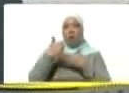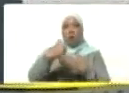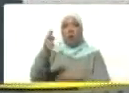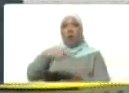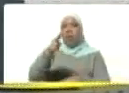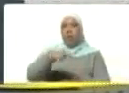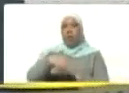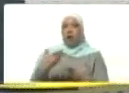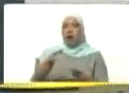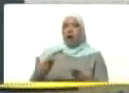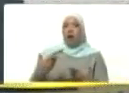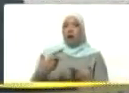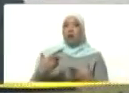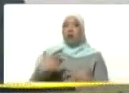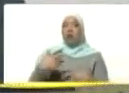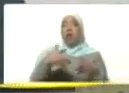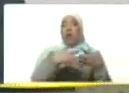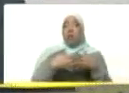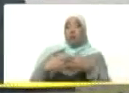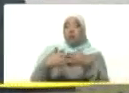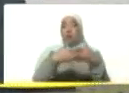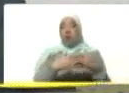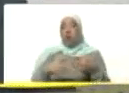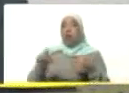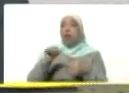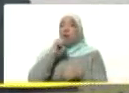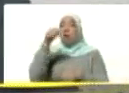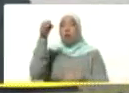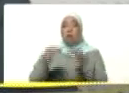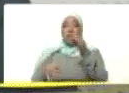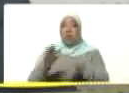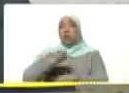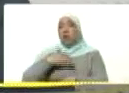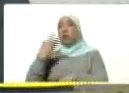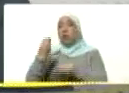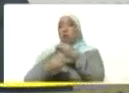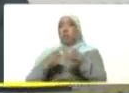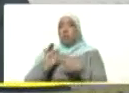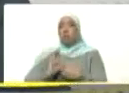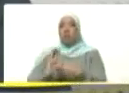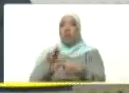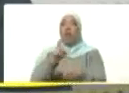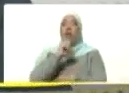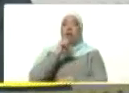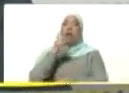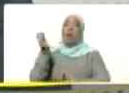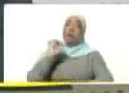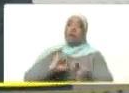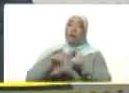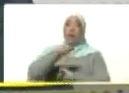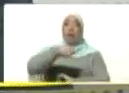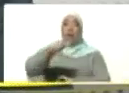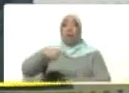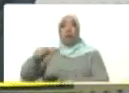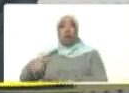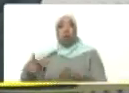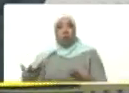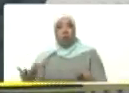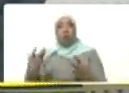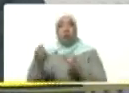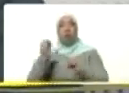impudent, el imperialismo es tan, tiene tanta impudicia, that it has the power to define anything the way it suits, que tiene